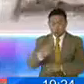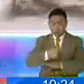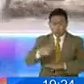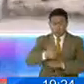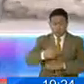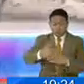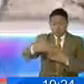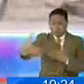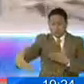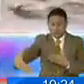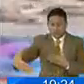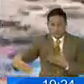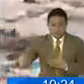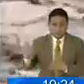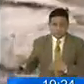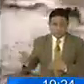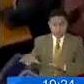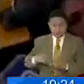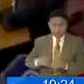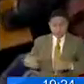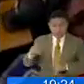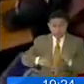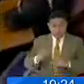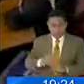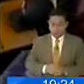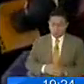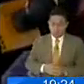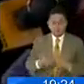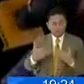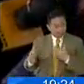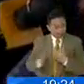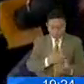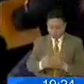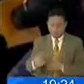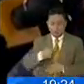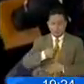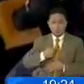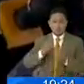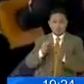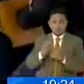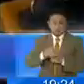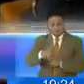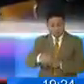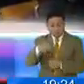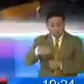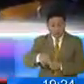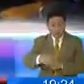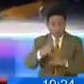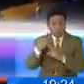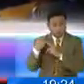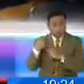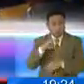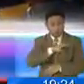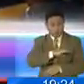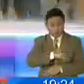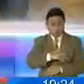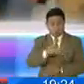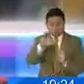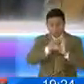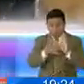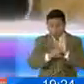los límites urbanos y no ha querido aceptar la vía. Entonces vamos nosotros a arreglar esa vía, pero la reitero, eso es competencia municipal. Lean la Constitución, por